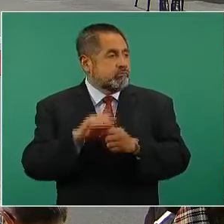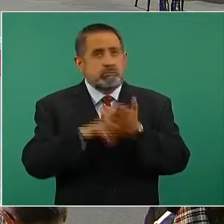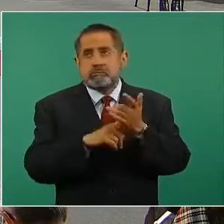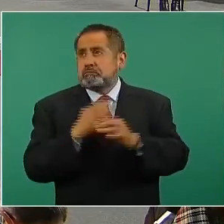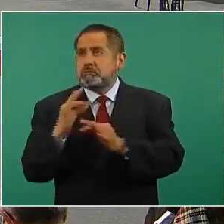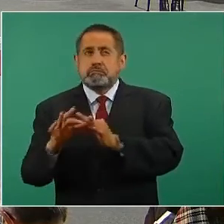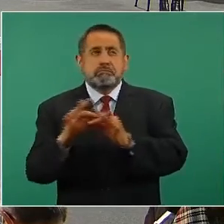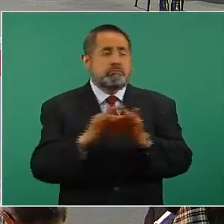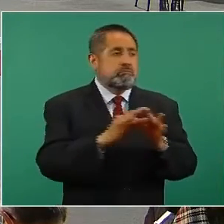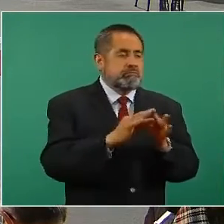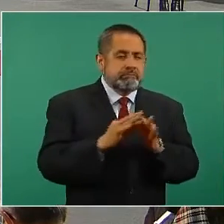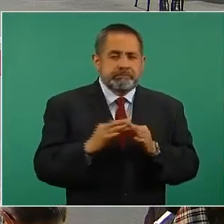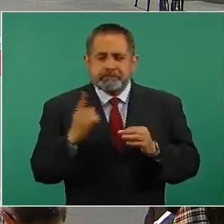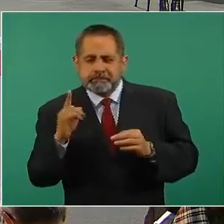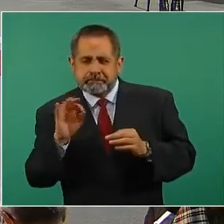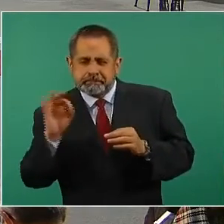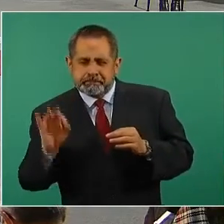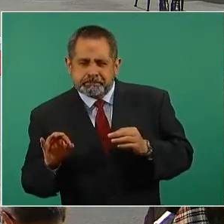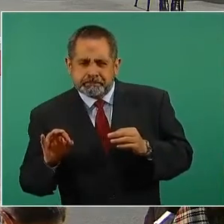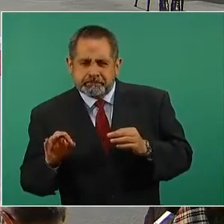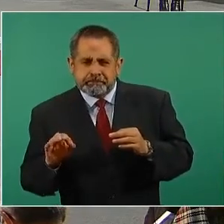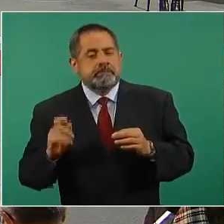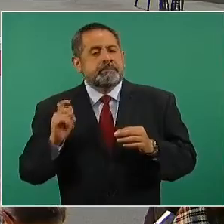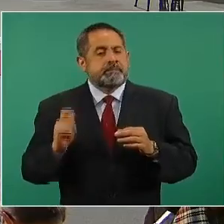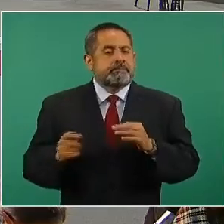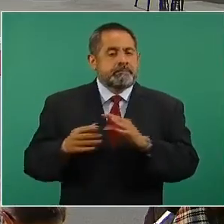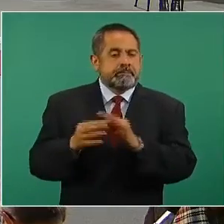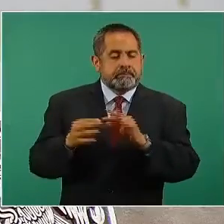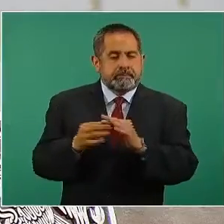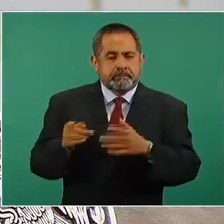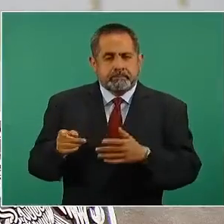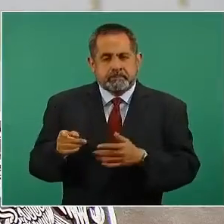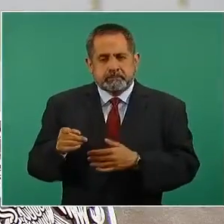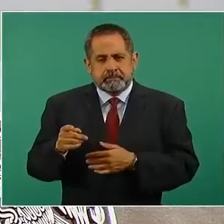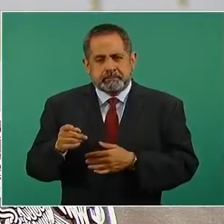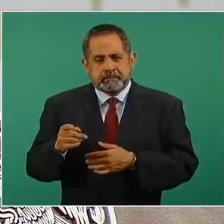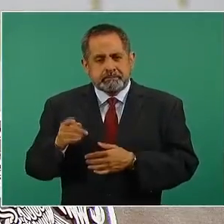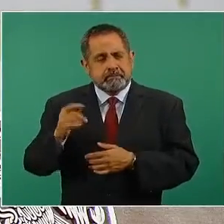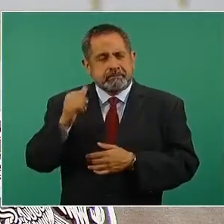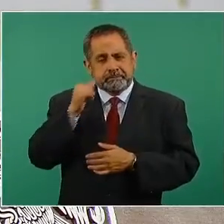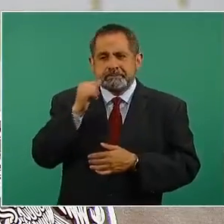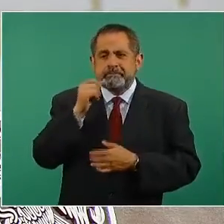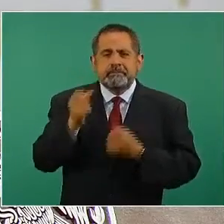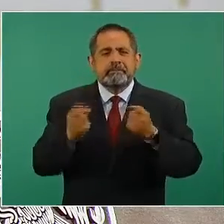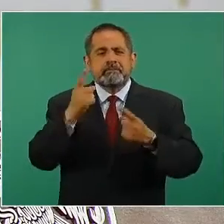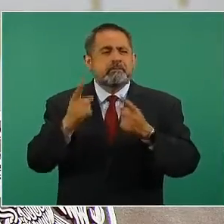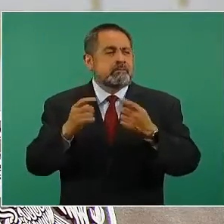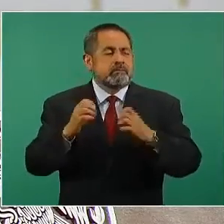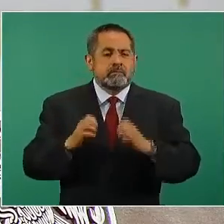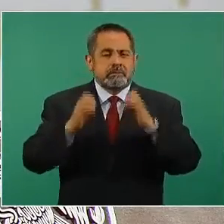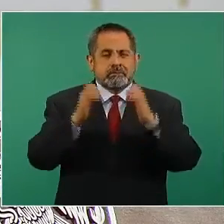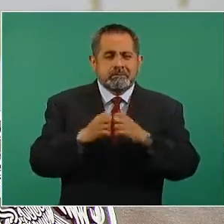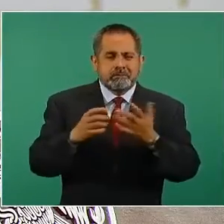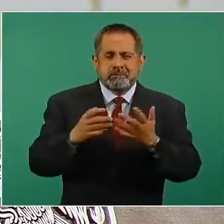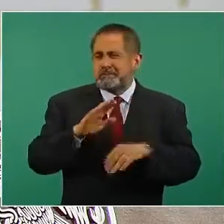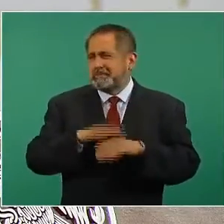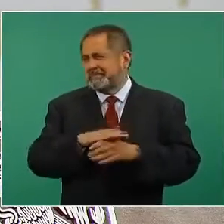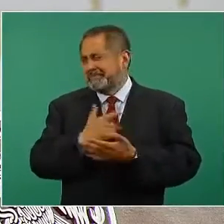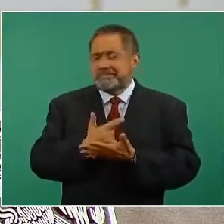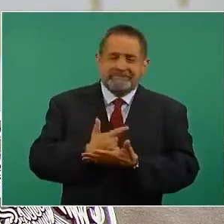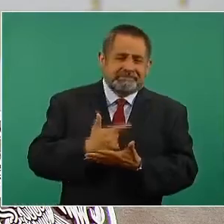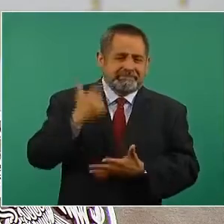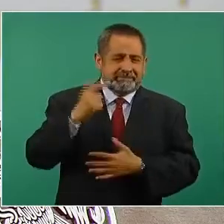restaurados. Este 1% al que hacemos referencia como faltante es aquellos inmuebles que tengan un daño muy grave y